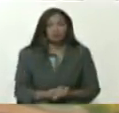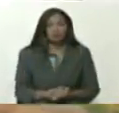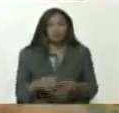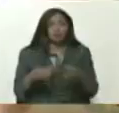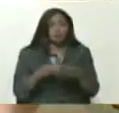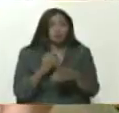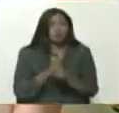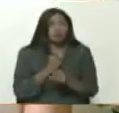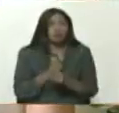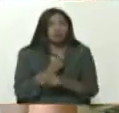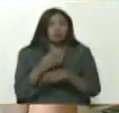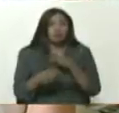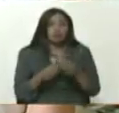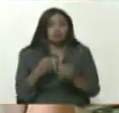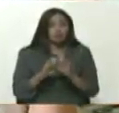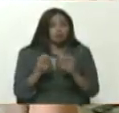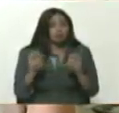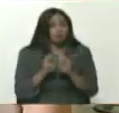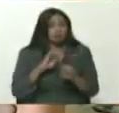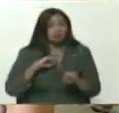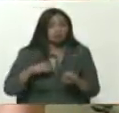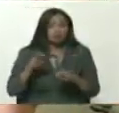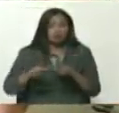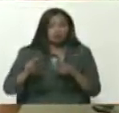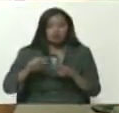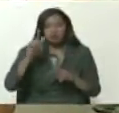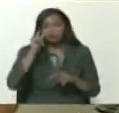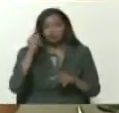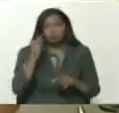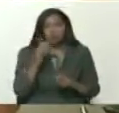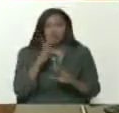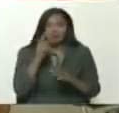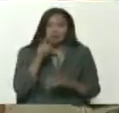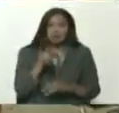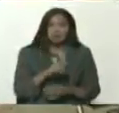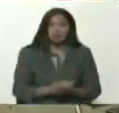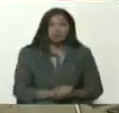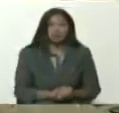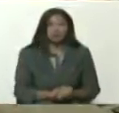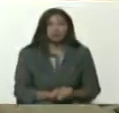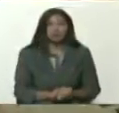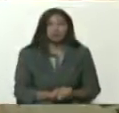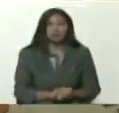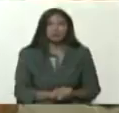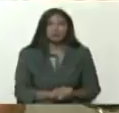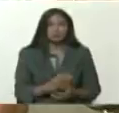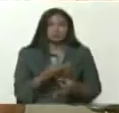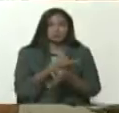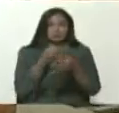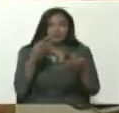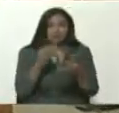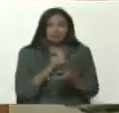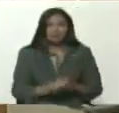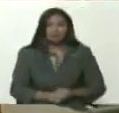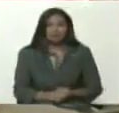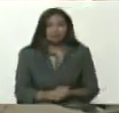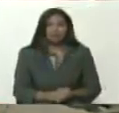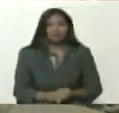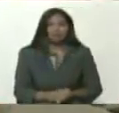obrera produciendo para la educación de nuestros niños y niñas. ¿Qué te parece? Magnífico. Bueno, que Dios te